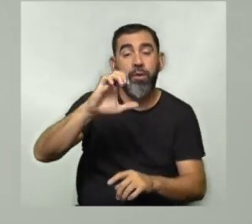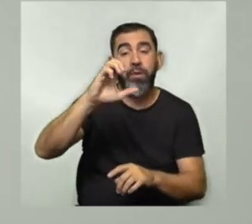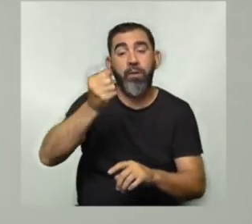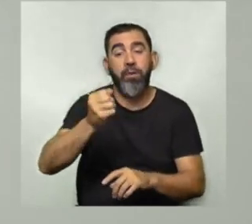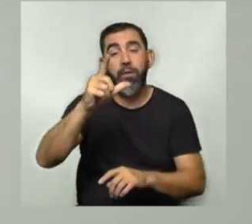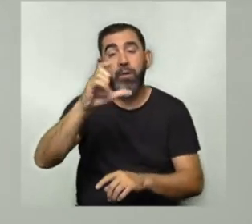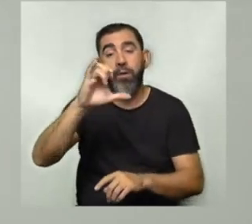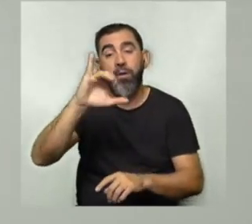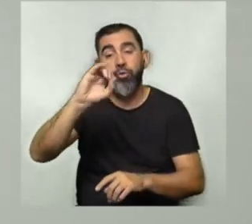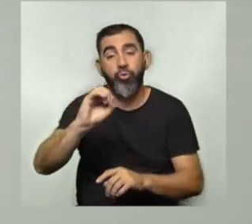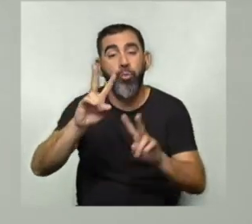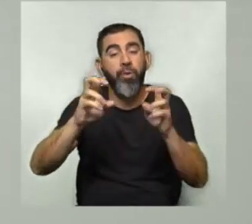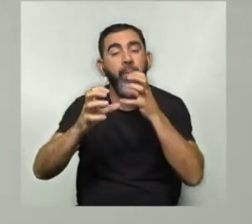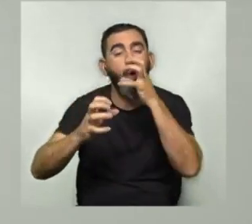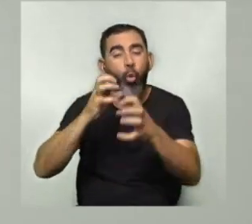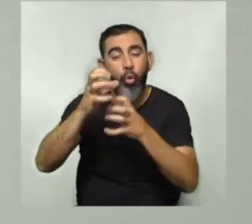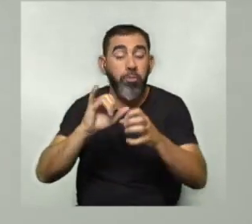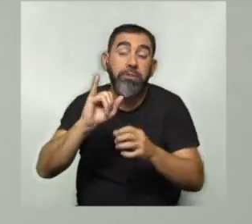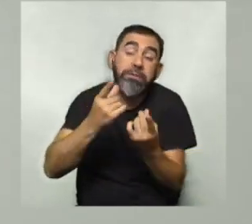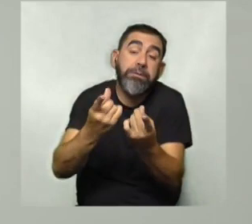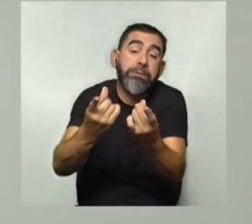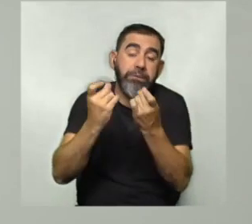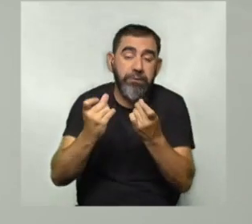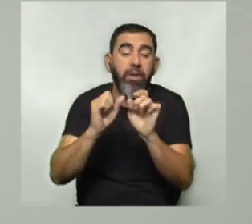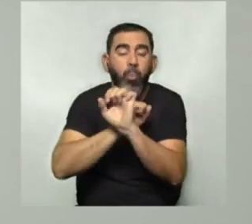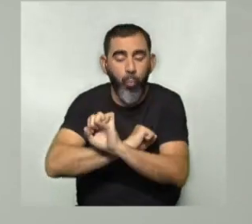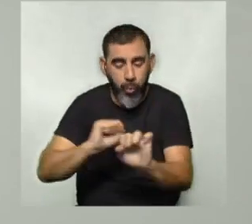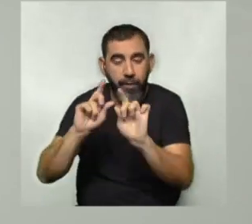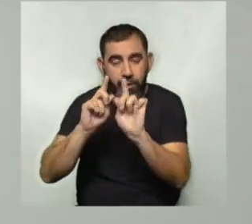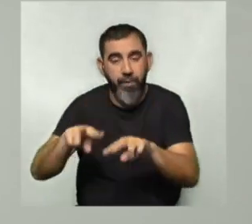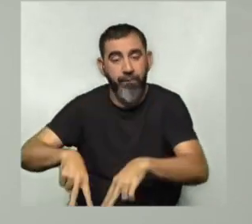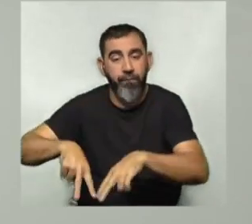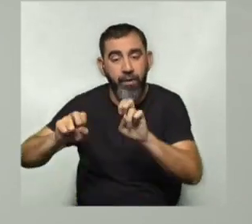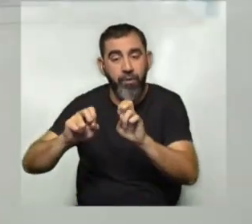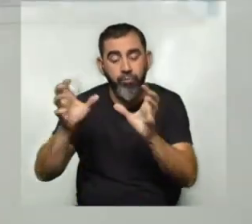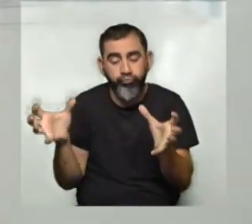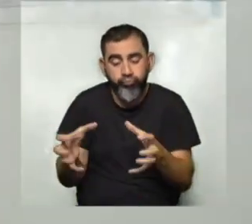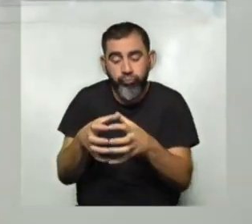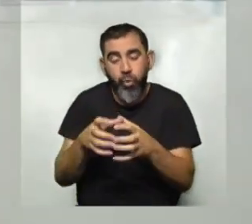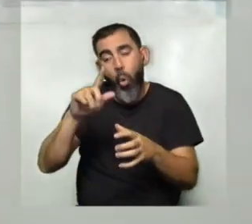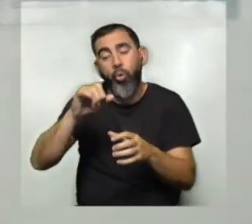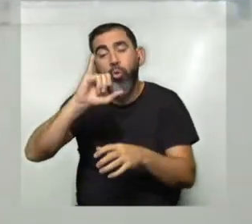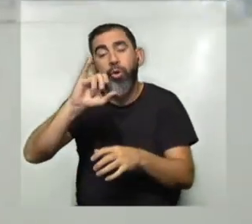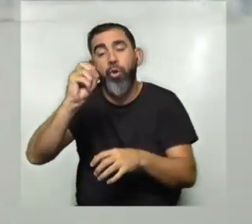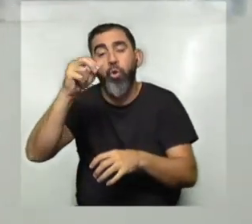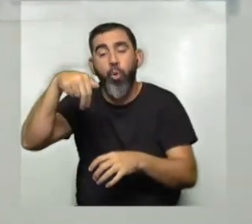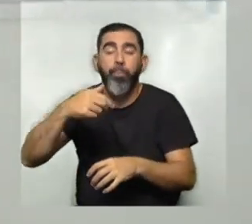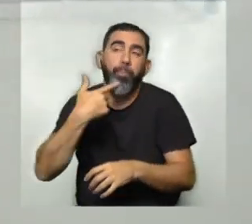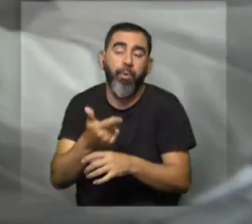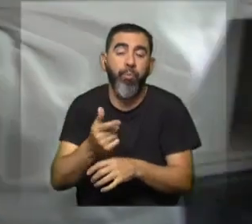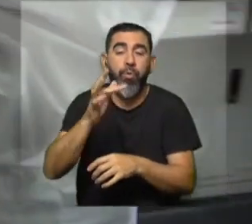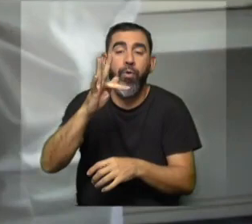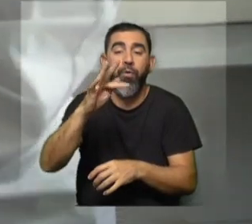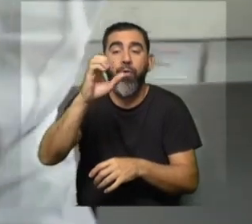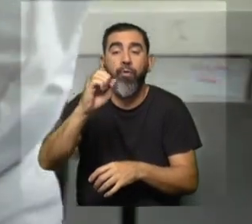métodos colorimétricos y, si es necesario, se pueden analizar la concentración de otros iones como, por ejemplo,